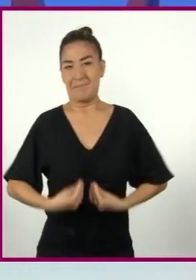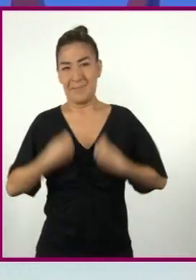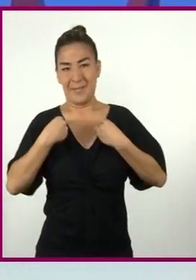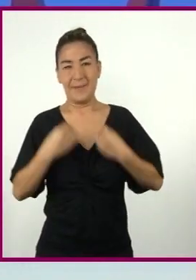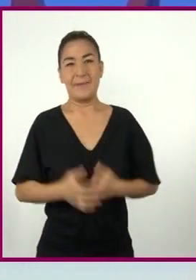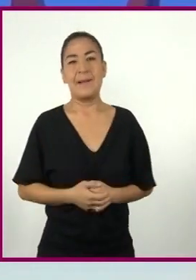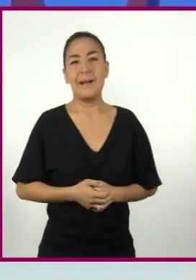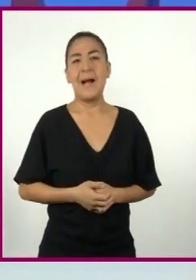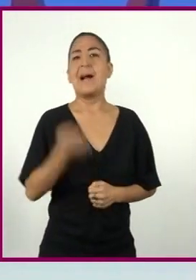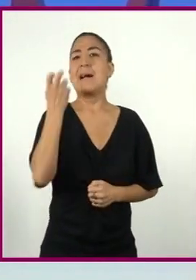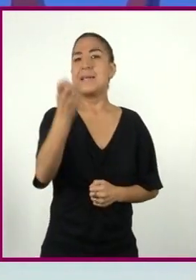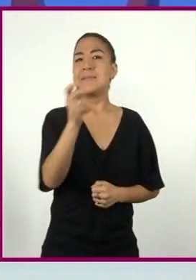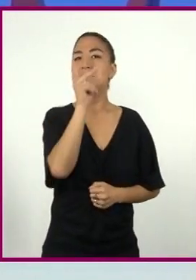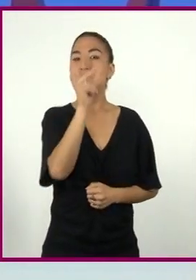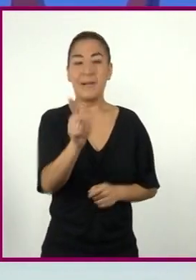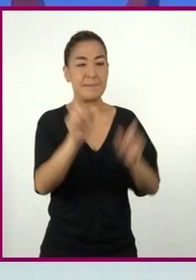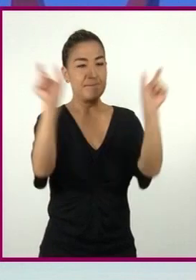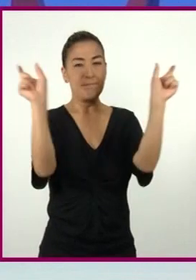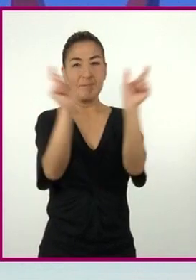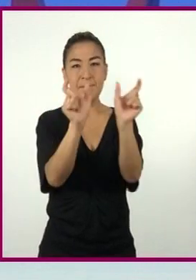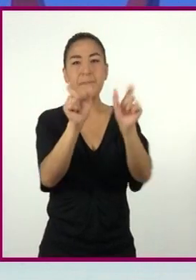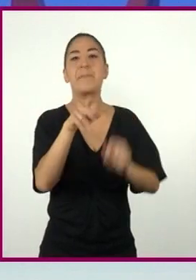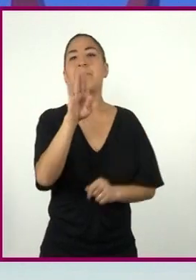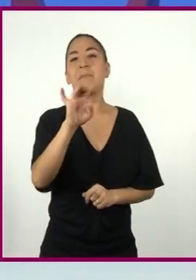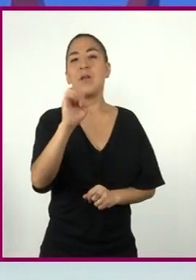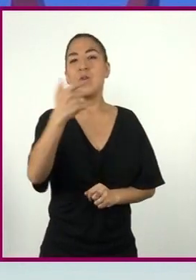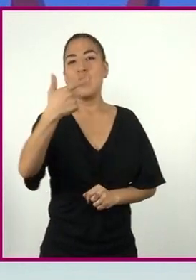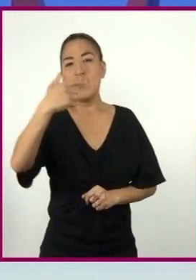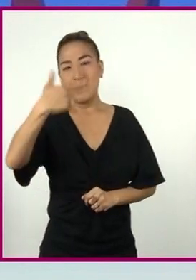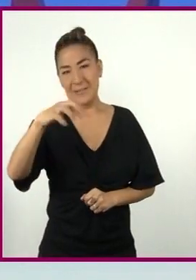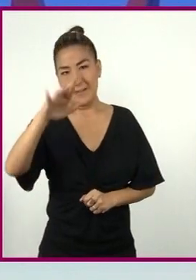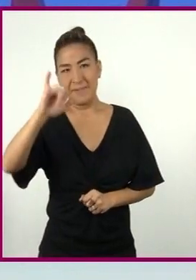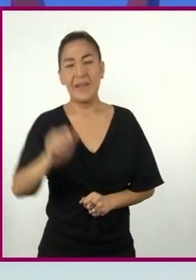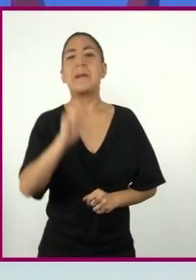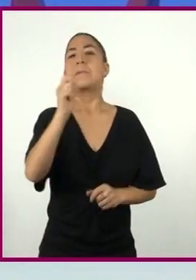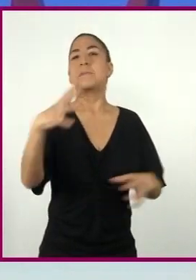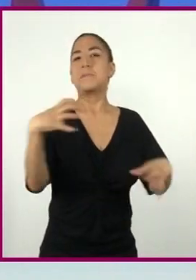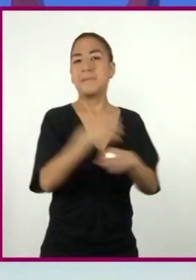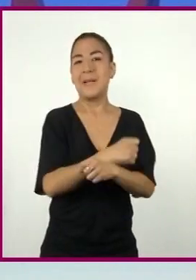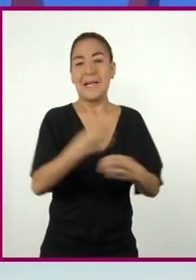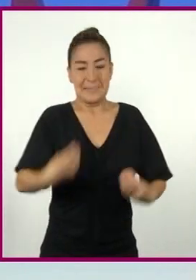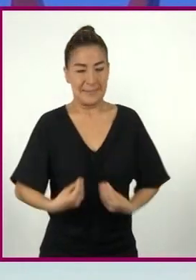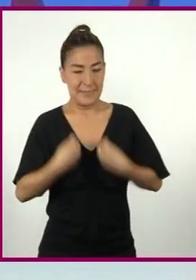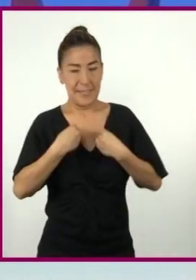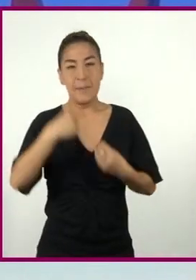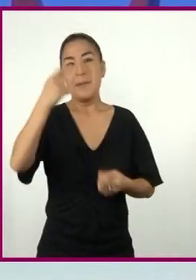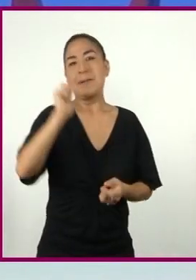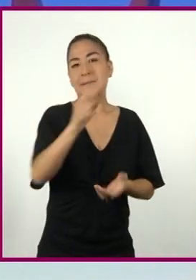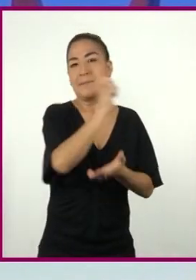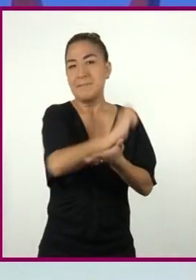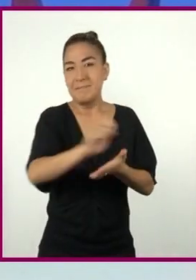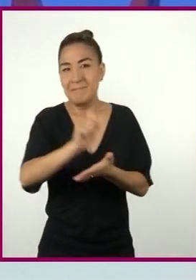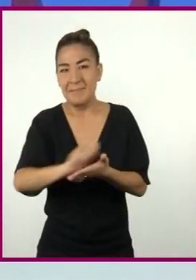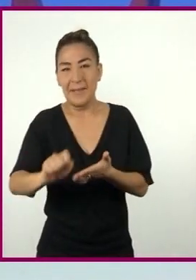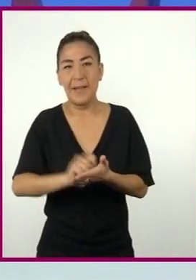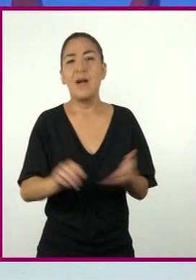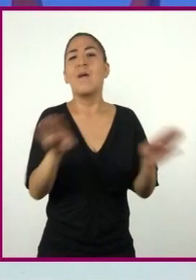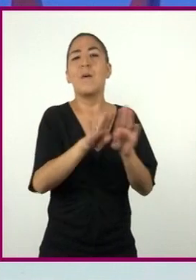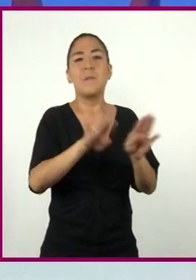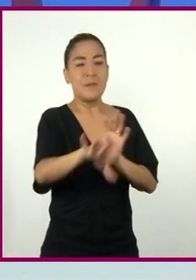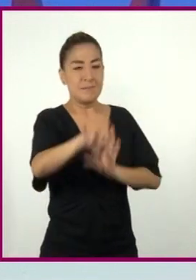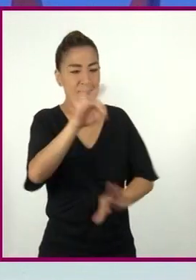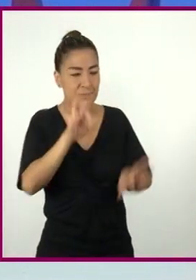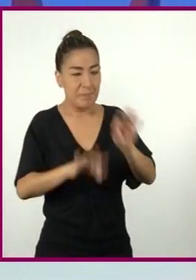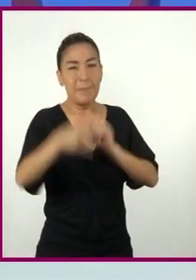Así que la palabra biografía significa escrito de la vida. O sea, que estamos ante un texto que recupera